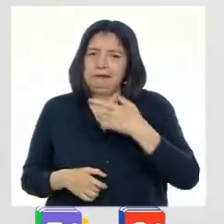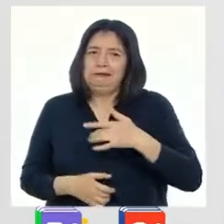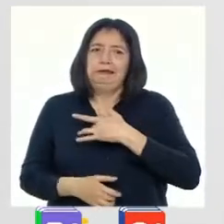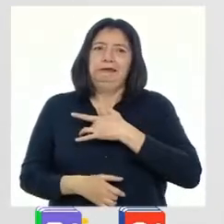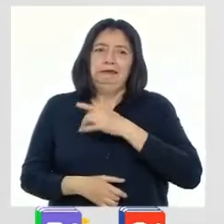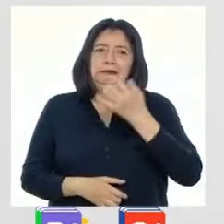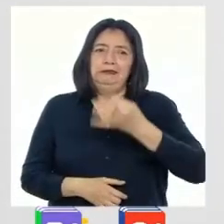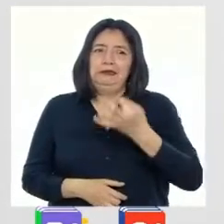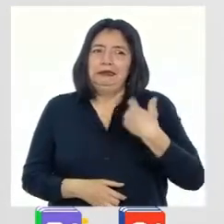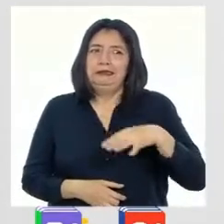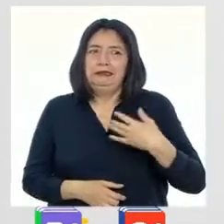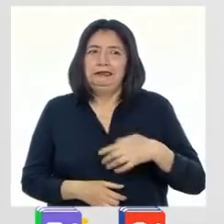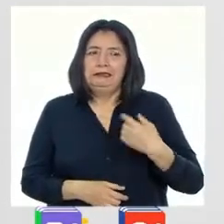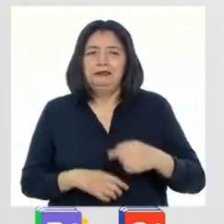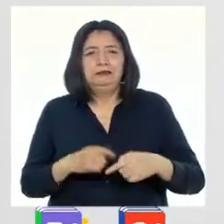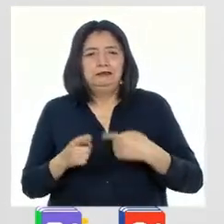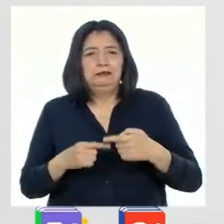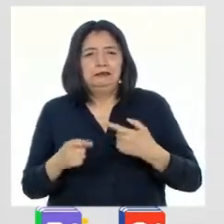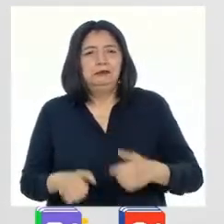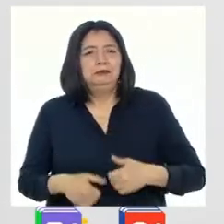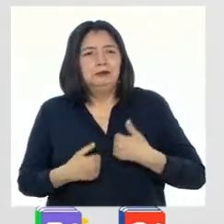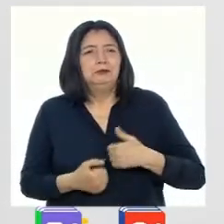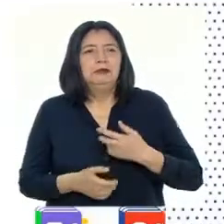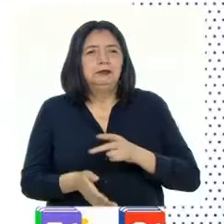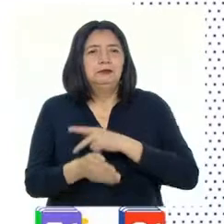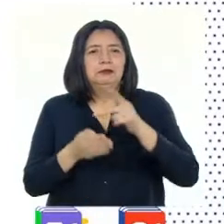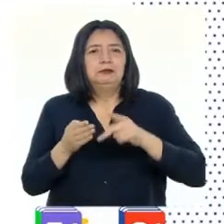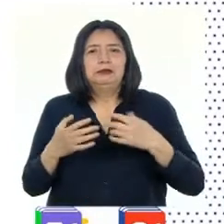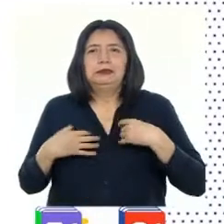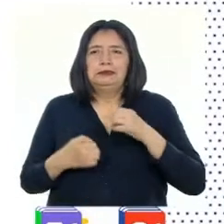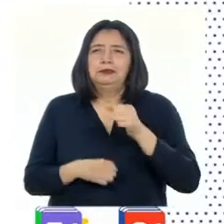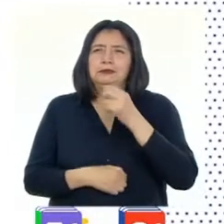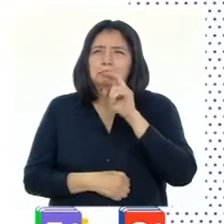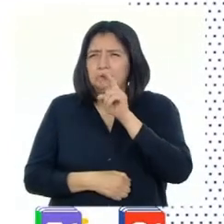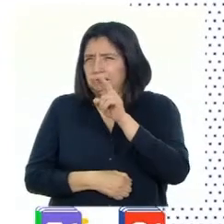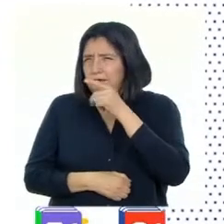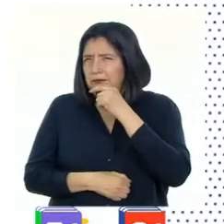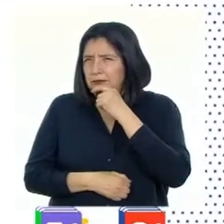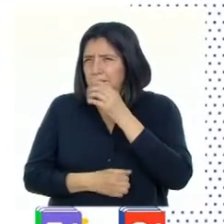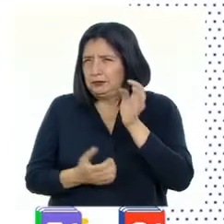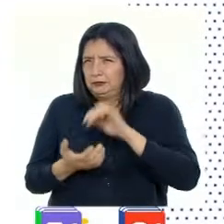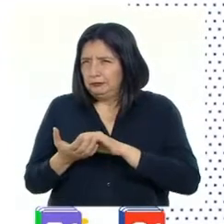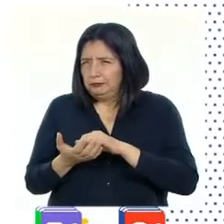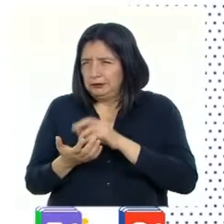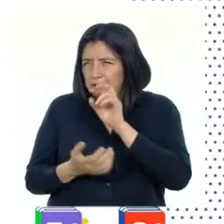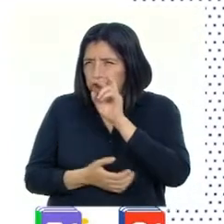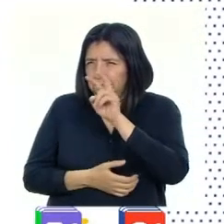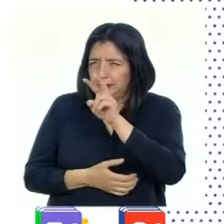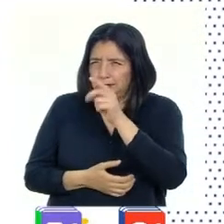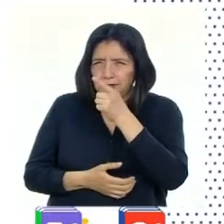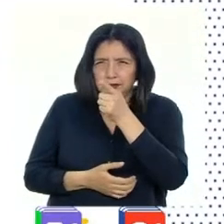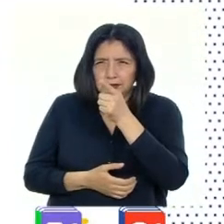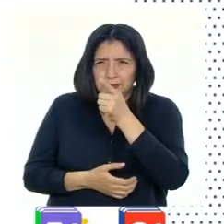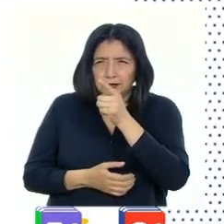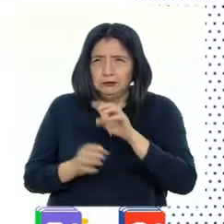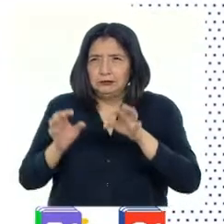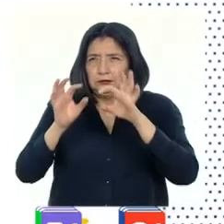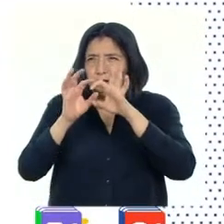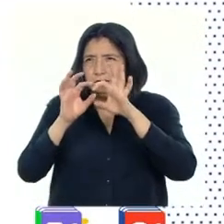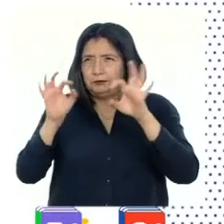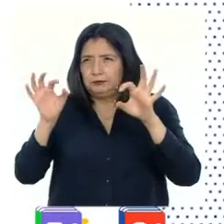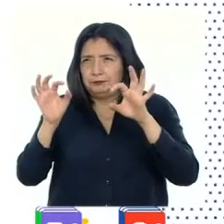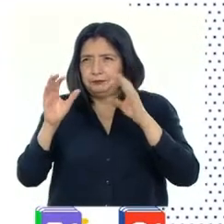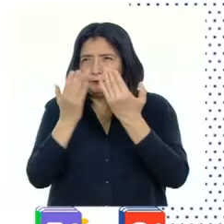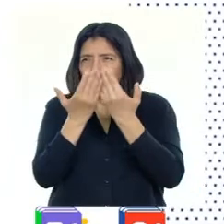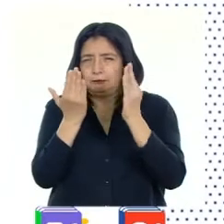que seguramente viven día a día los y las profesionales de la salud. Ahora que veo con más detalle, hay algunas frases en el marco